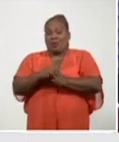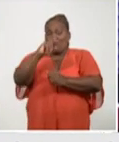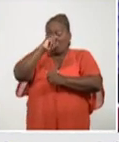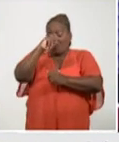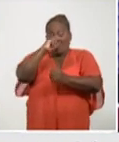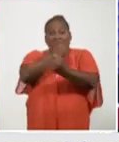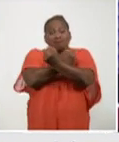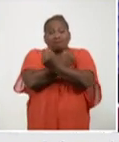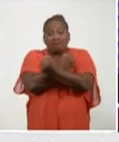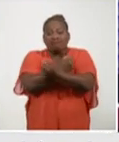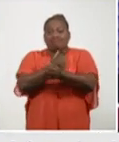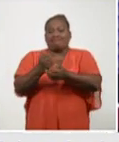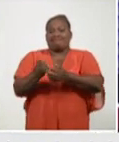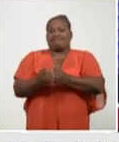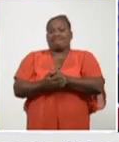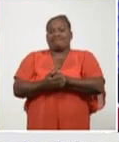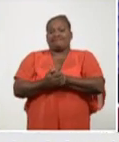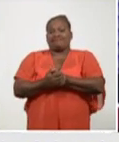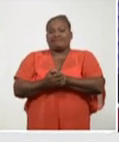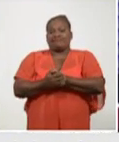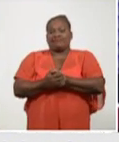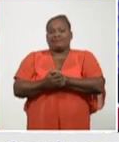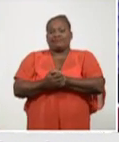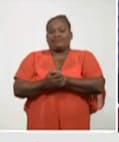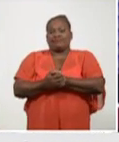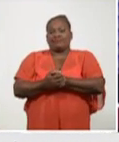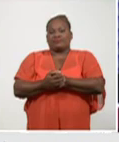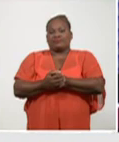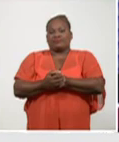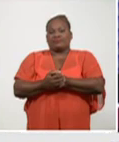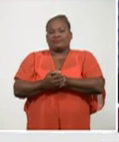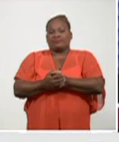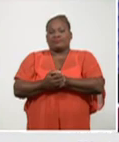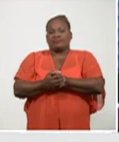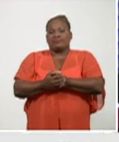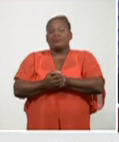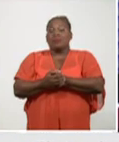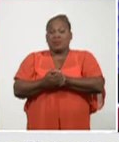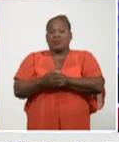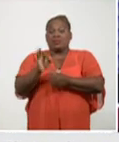riesgosa para adquirir la enfermedad. El